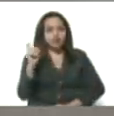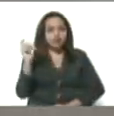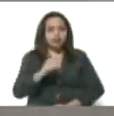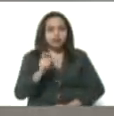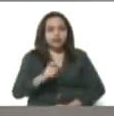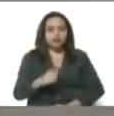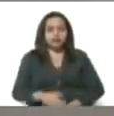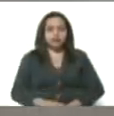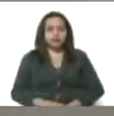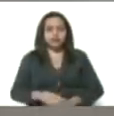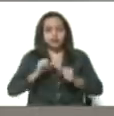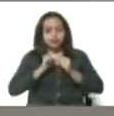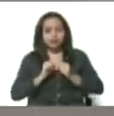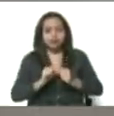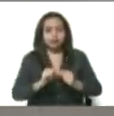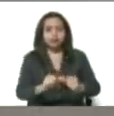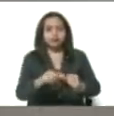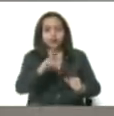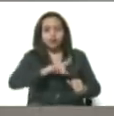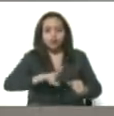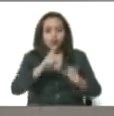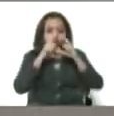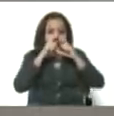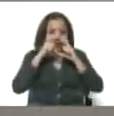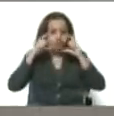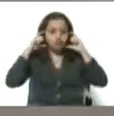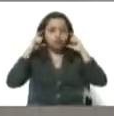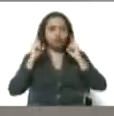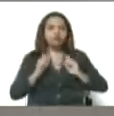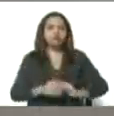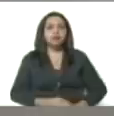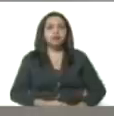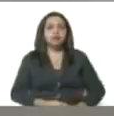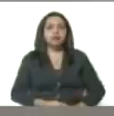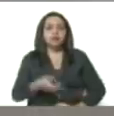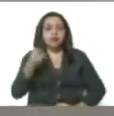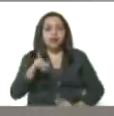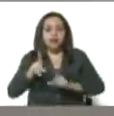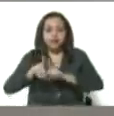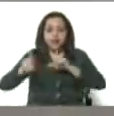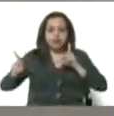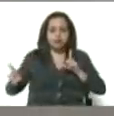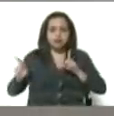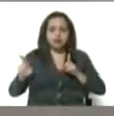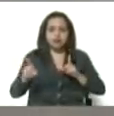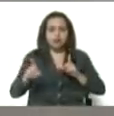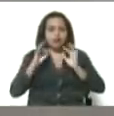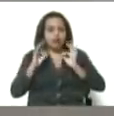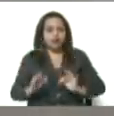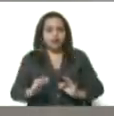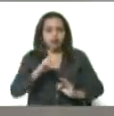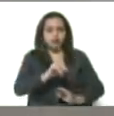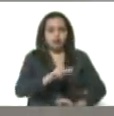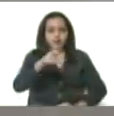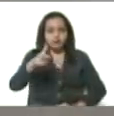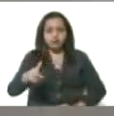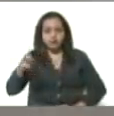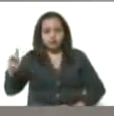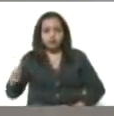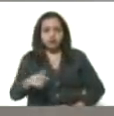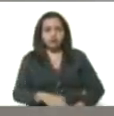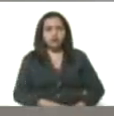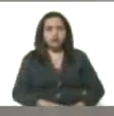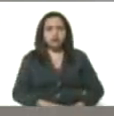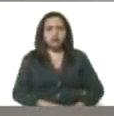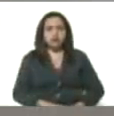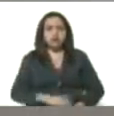de que permanentemente usemos la mascarilla, mantengamos el espaciamiento físico entre una persona y otra,